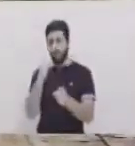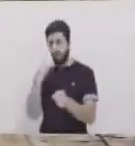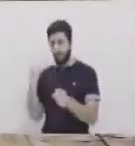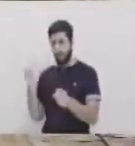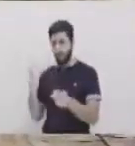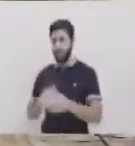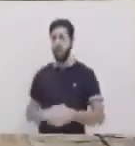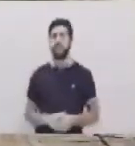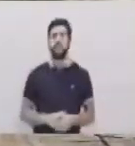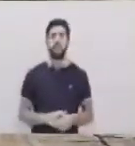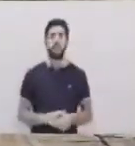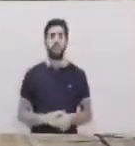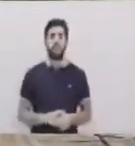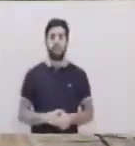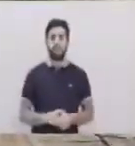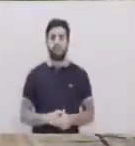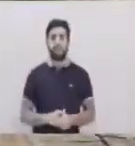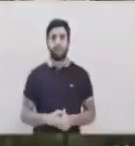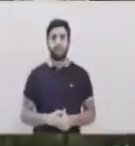Cambiamos.